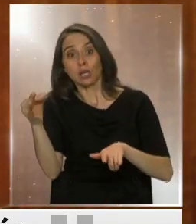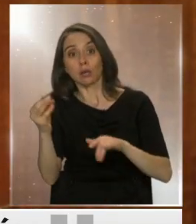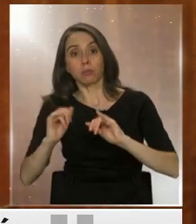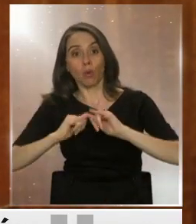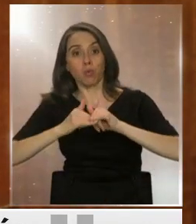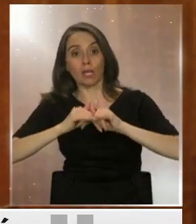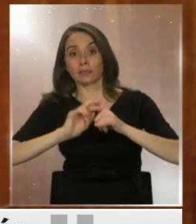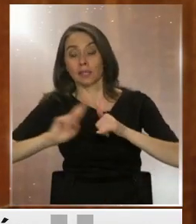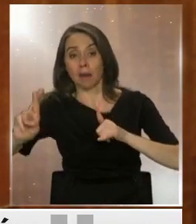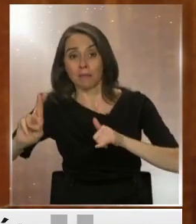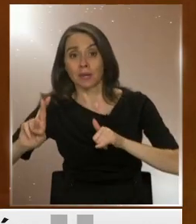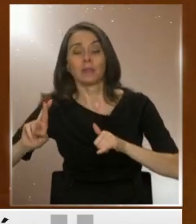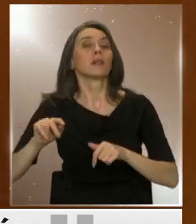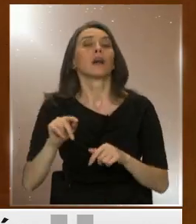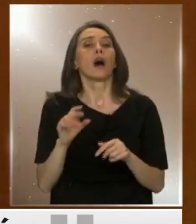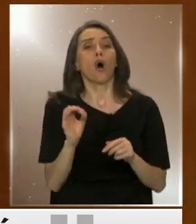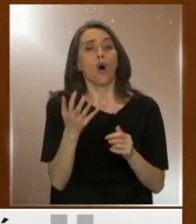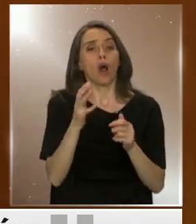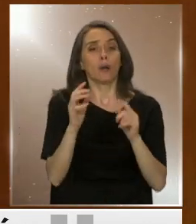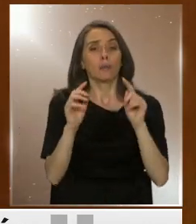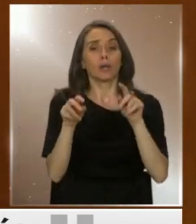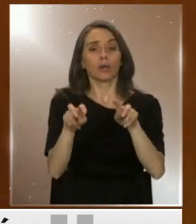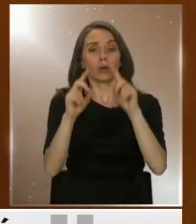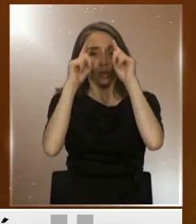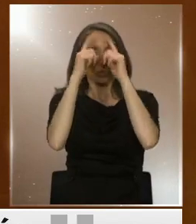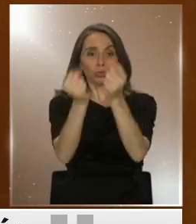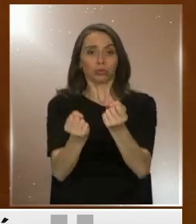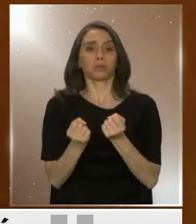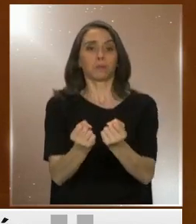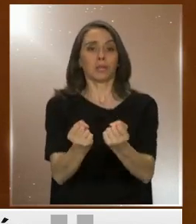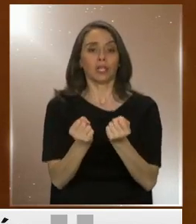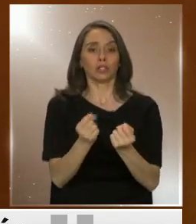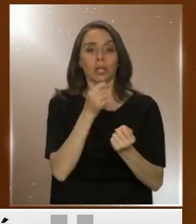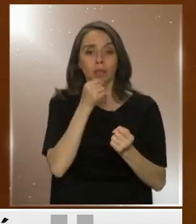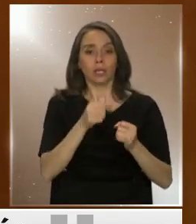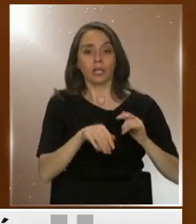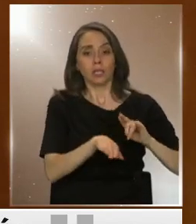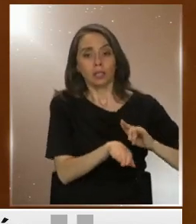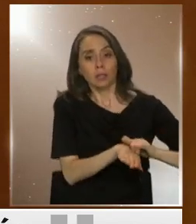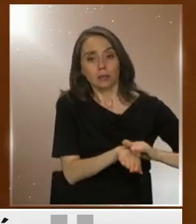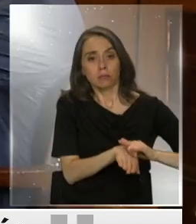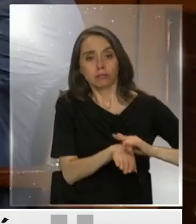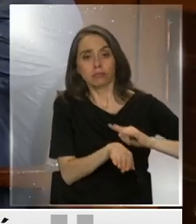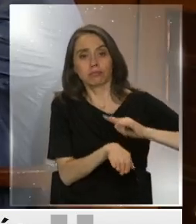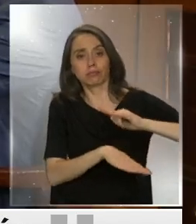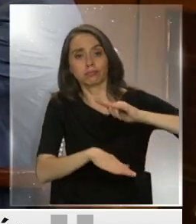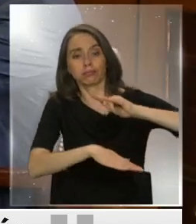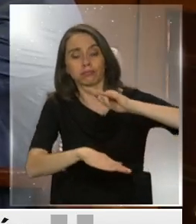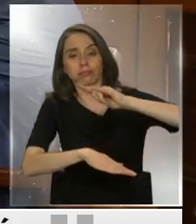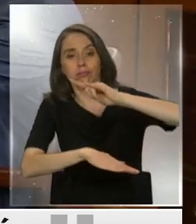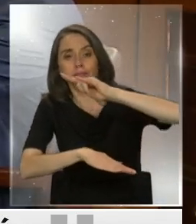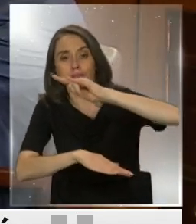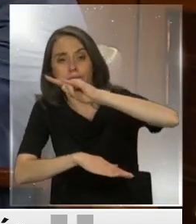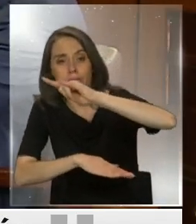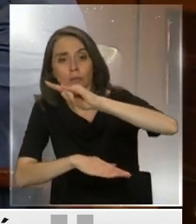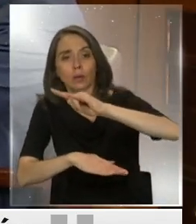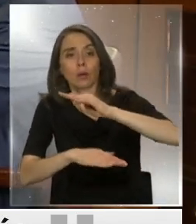también se ha hablado de la posibilidad de que la tripulación haya dicho tenemos que volar y cualquier inconveniente